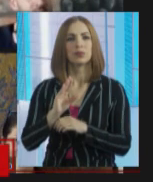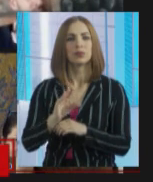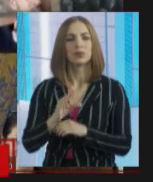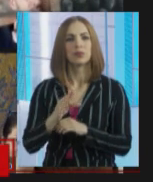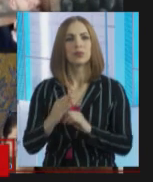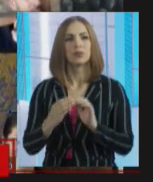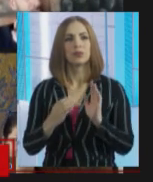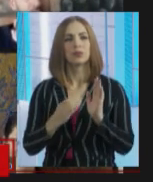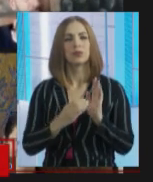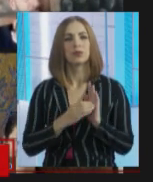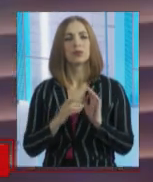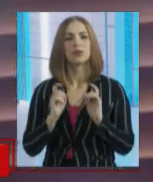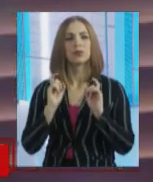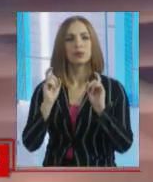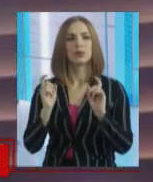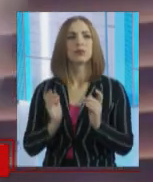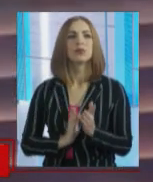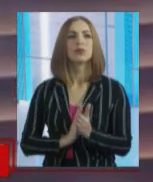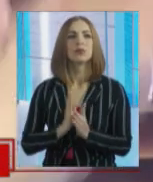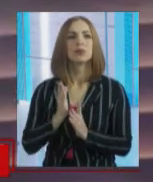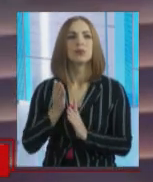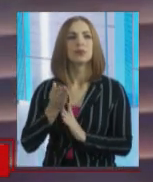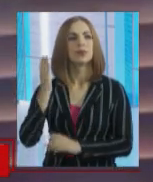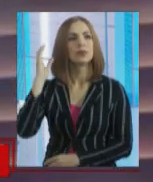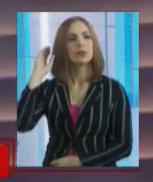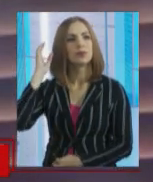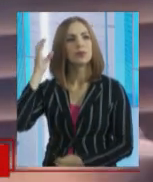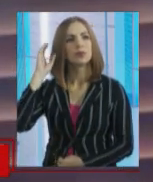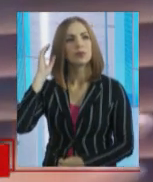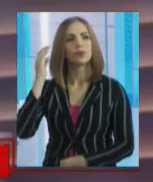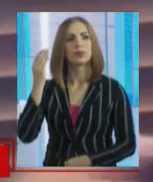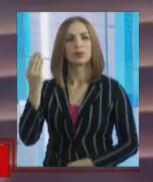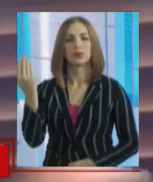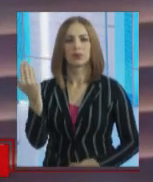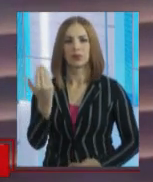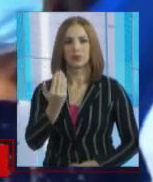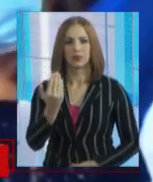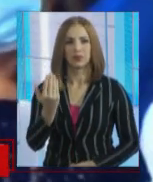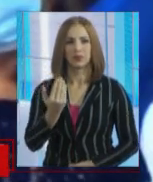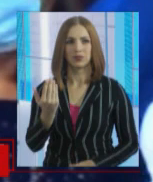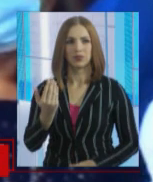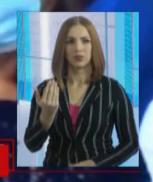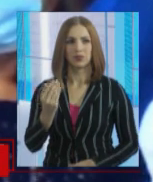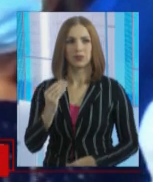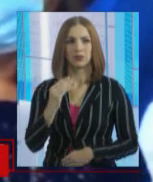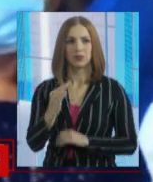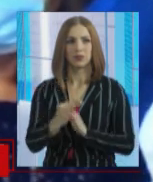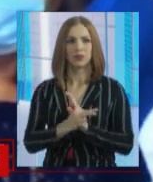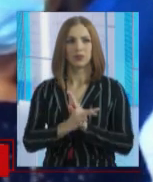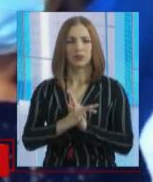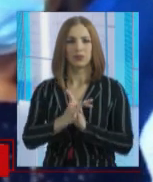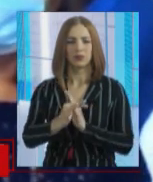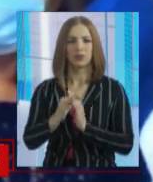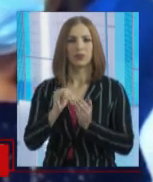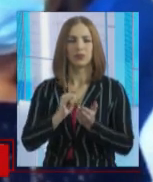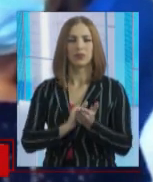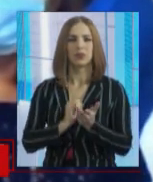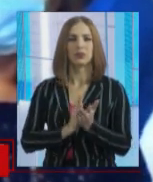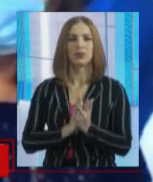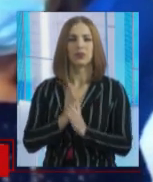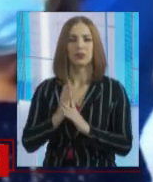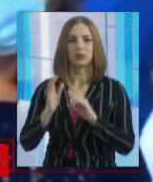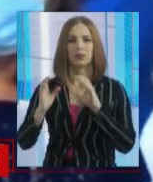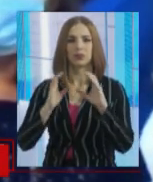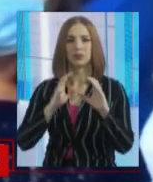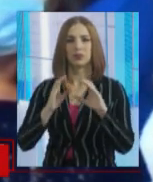contenido educativo a través de la radio, la televisión y las plataformas digitales de estos medios de comunicación.